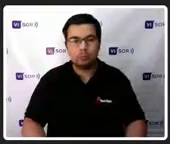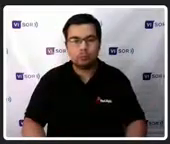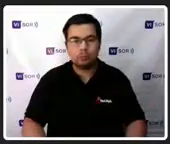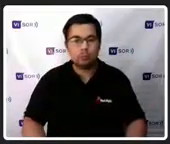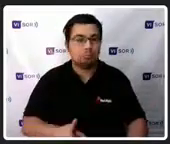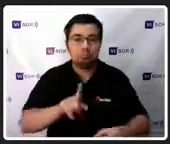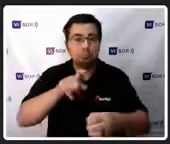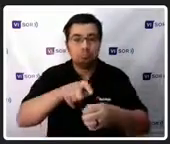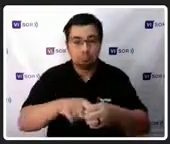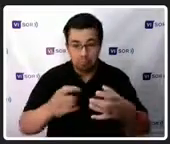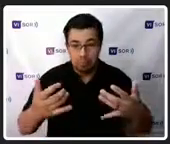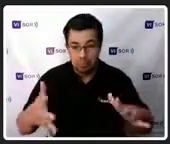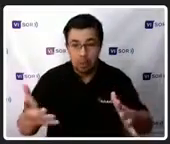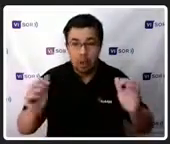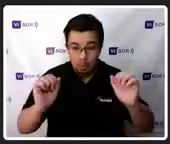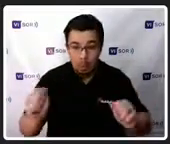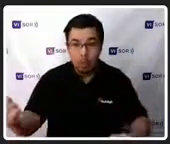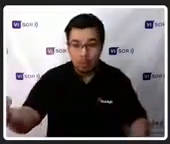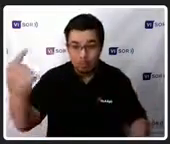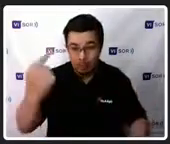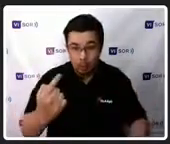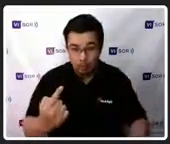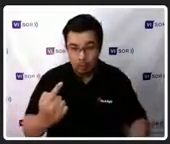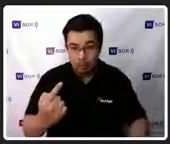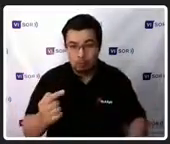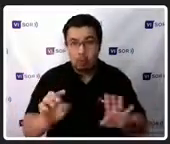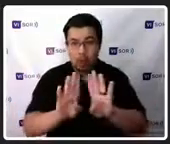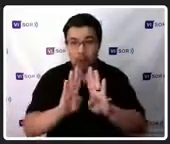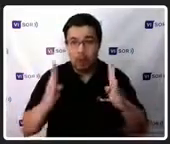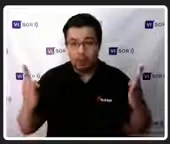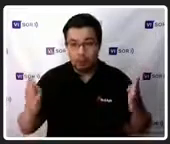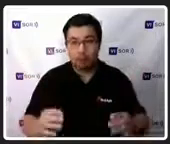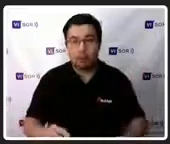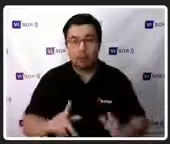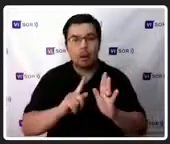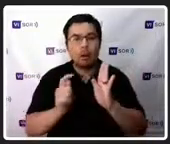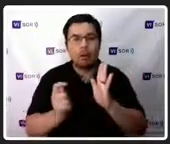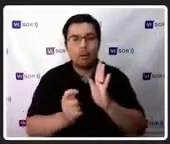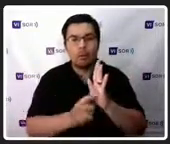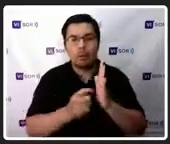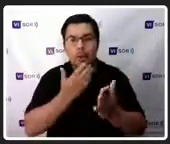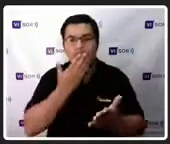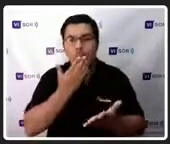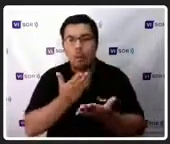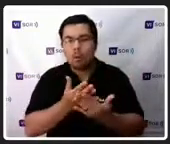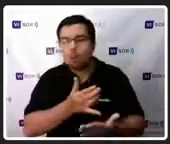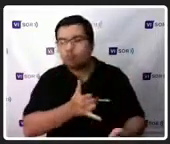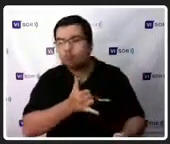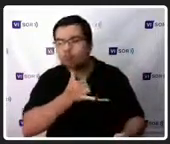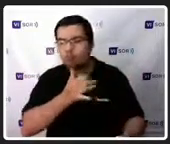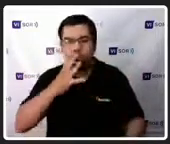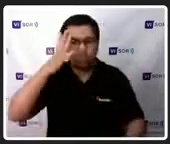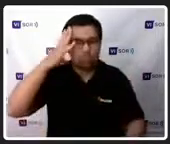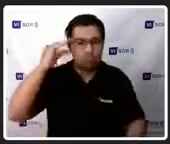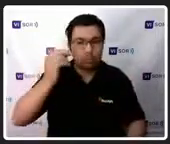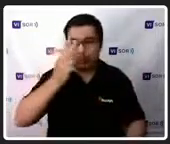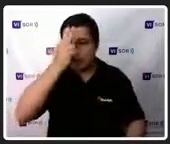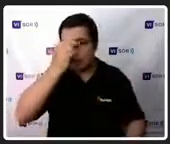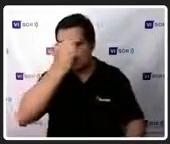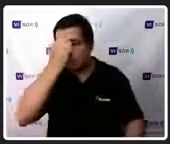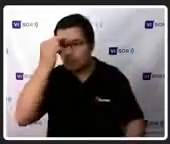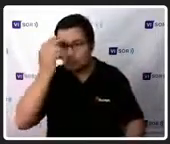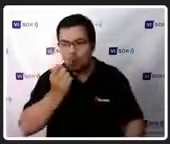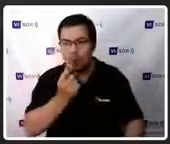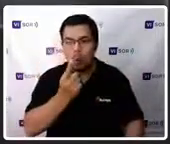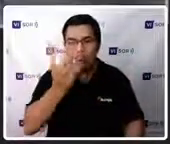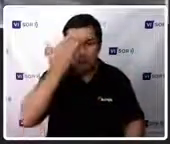ya, Ah, sí. la comisión está abierta, así que puede venir cuando quiera. Y la fecha precisa, Juan, yo no me acuerdo muy bien, pero en marzo, no sé Mira, qué día. sí, debiera estar en